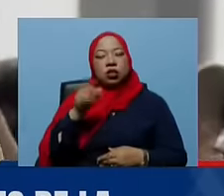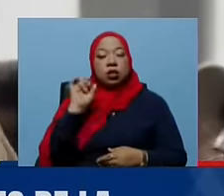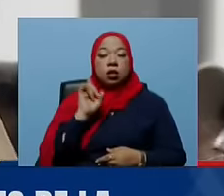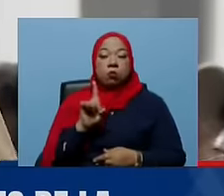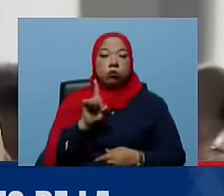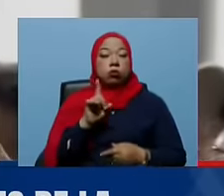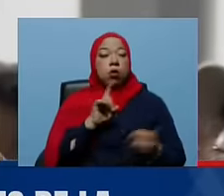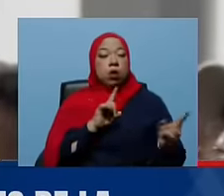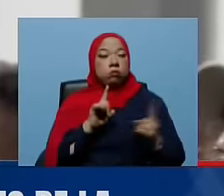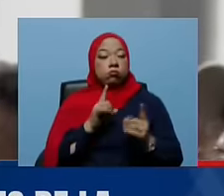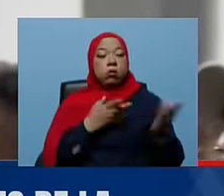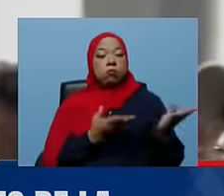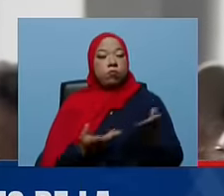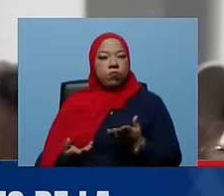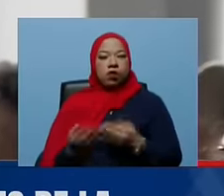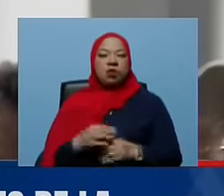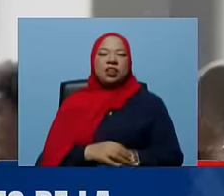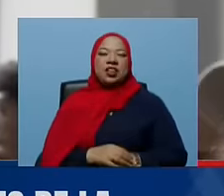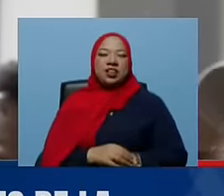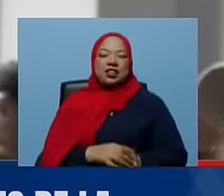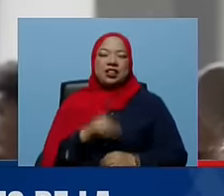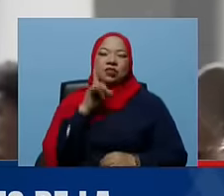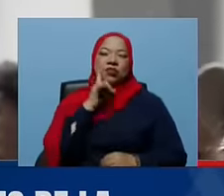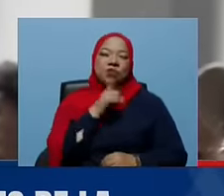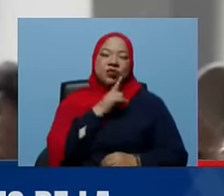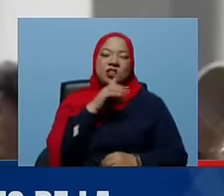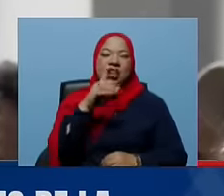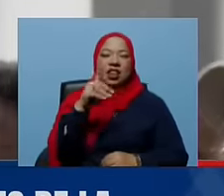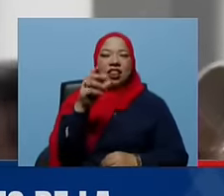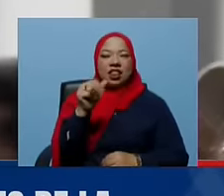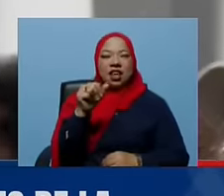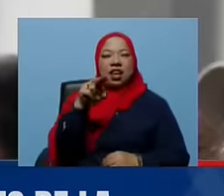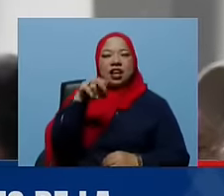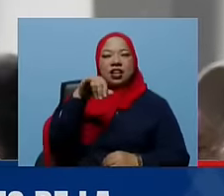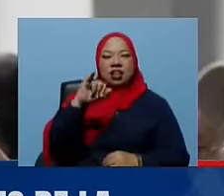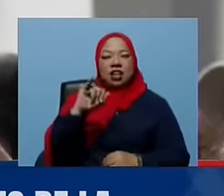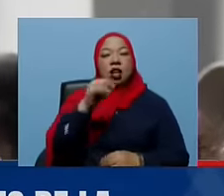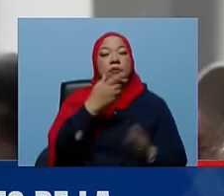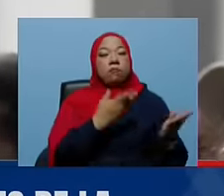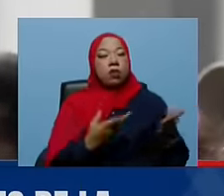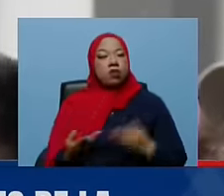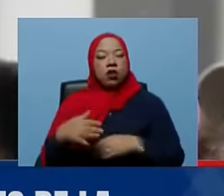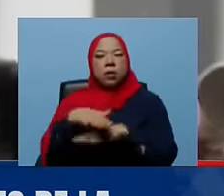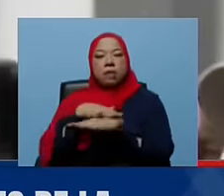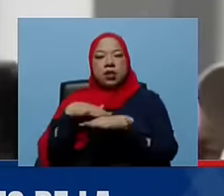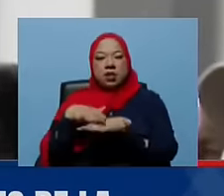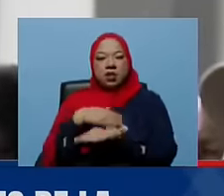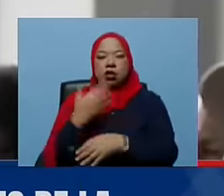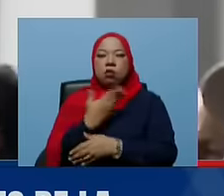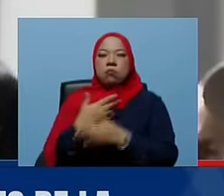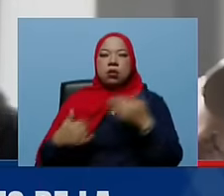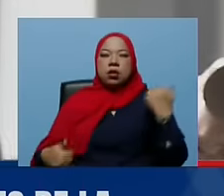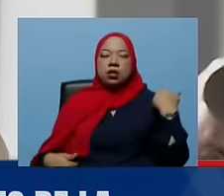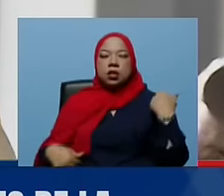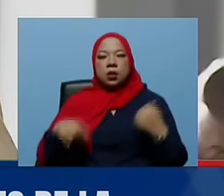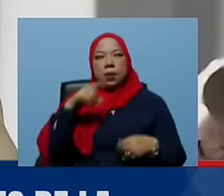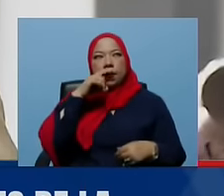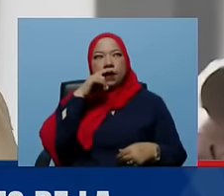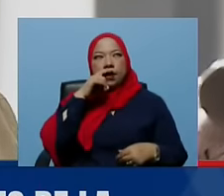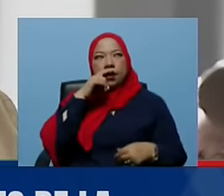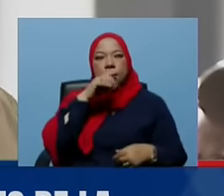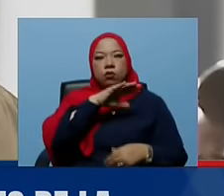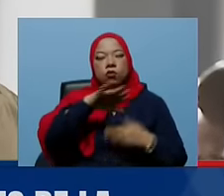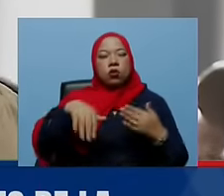bienvenida. Y dije, bienvenido ministro, bienvenido mi hermano presidente Nicolás Maduro, bienvenido a todos. Mi nombre es